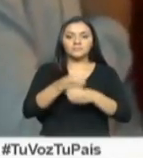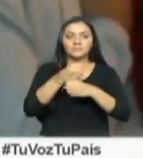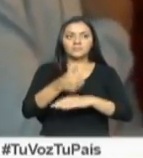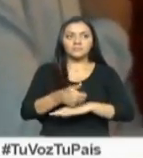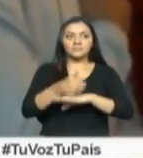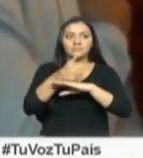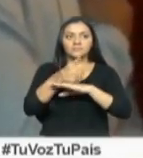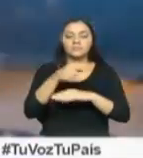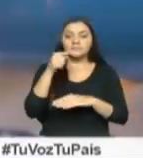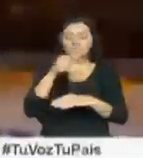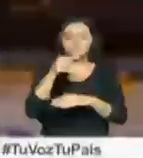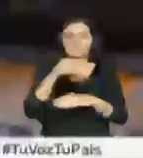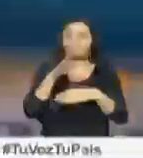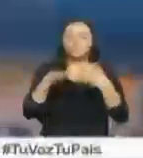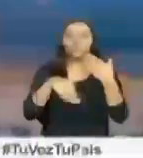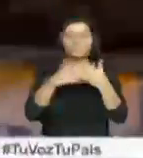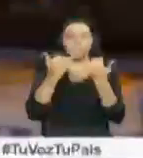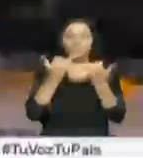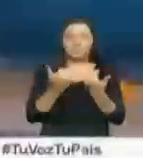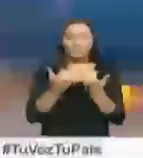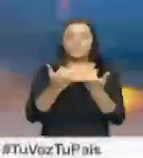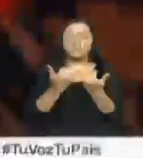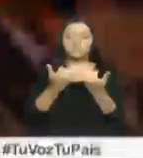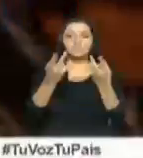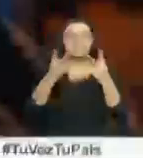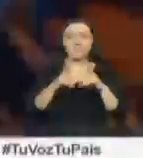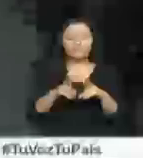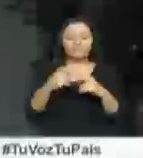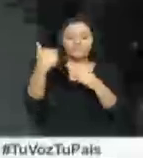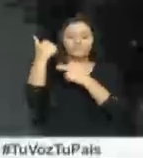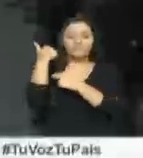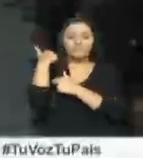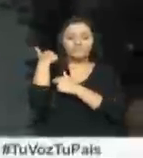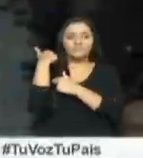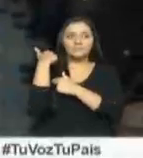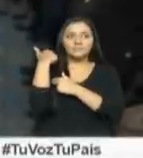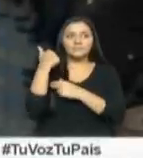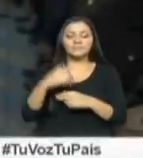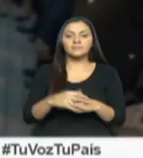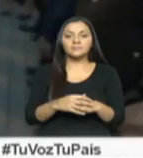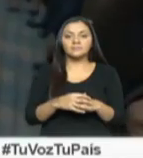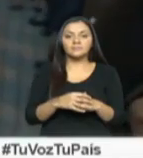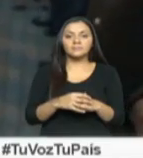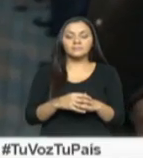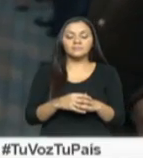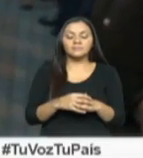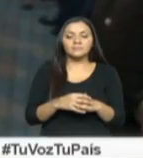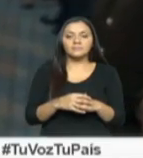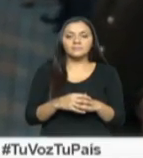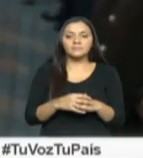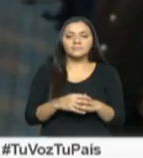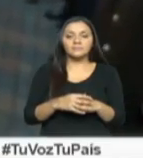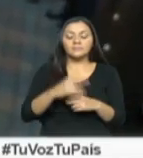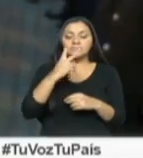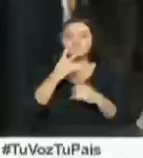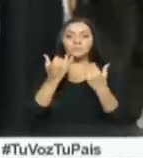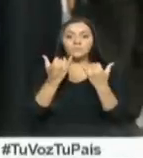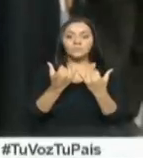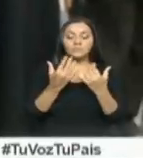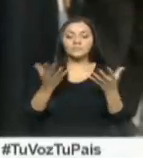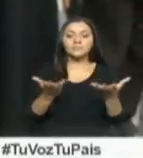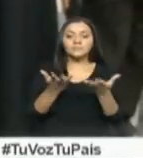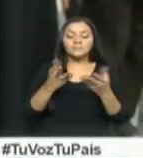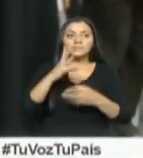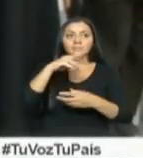Ministerio del Interior y las instituciones que están a cargo de la seguridad de los ciudadanos. La entrega simbólica de las llaves estuvo a cargo del ministro del